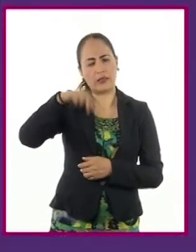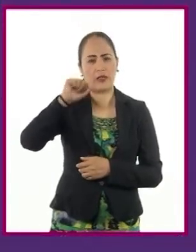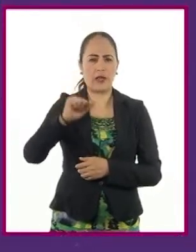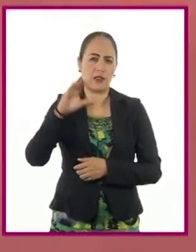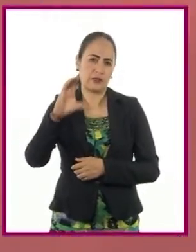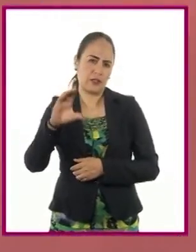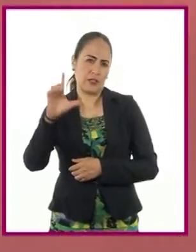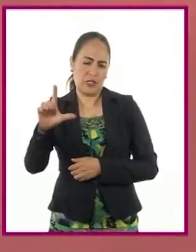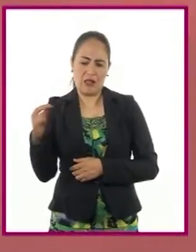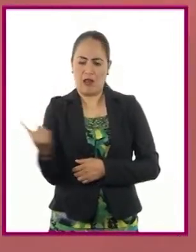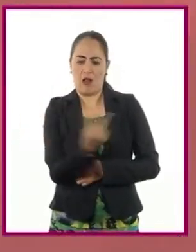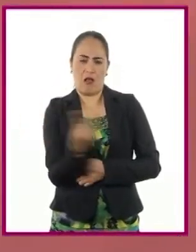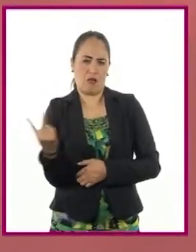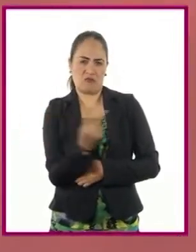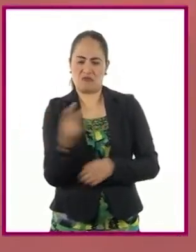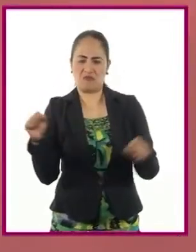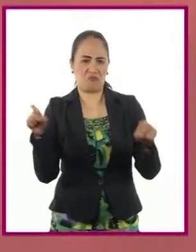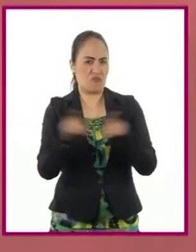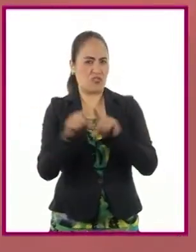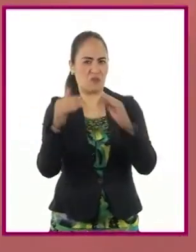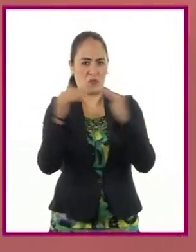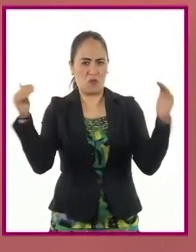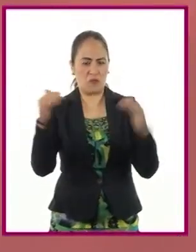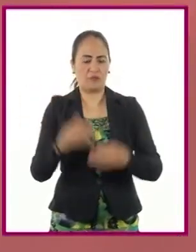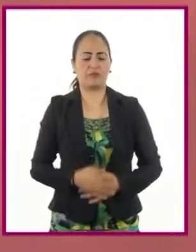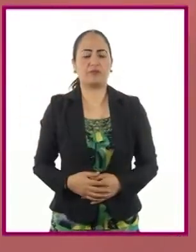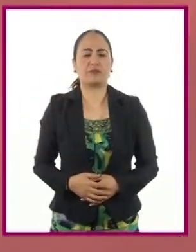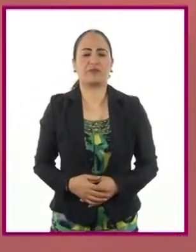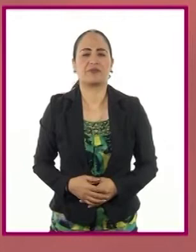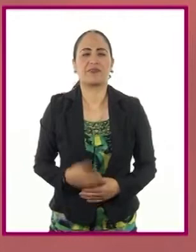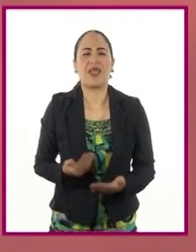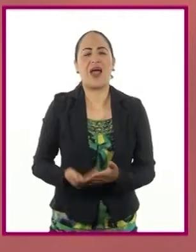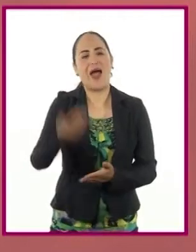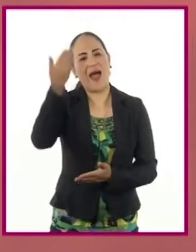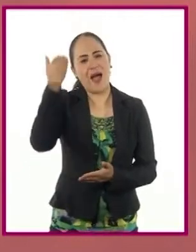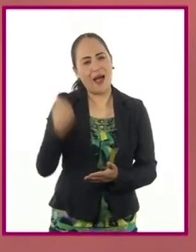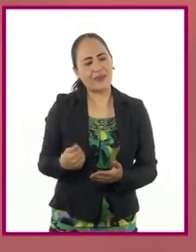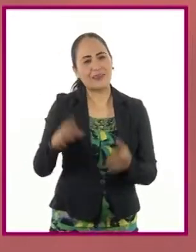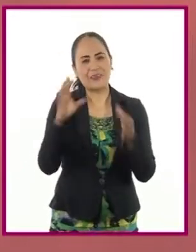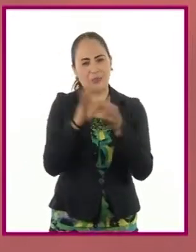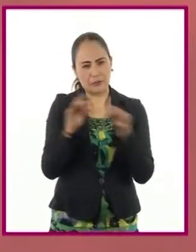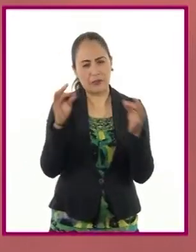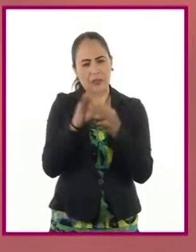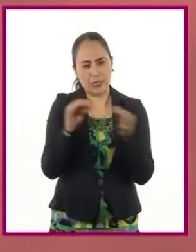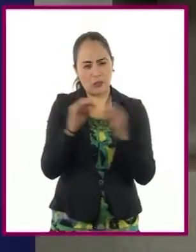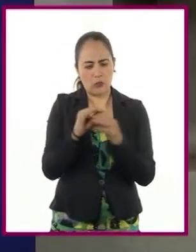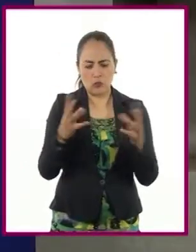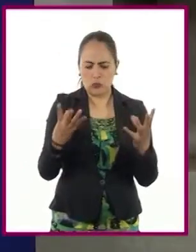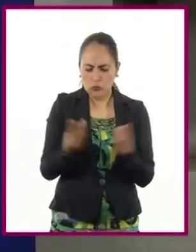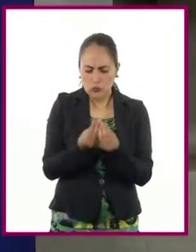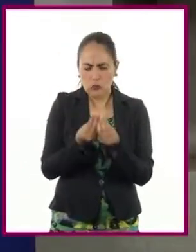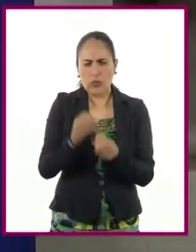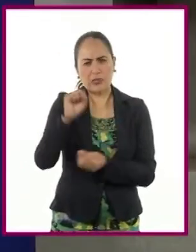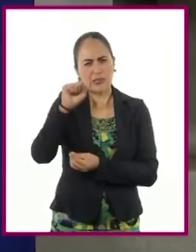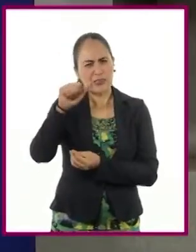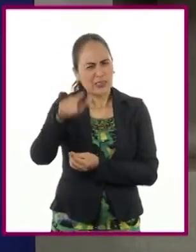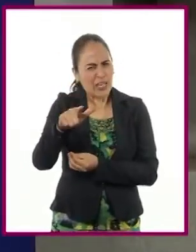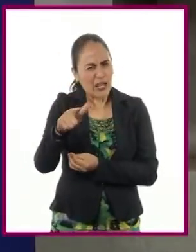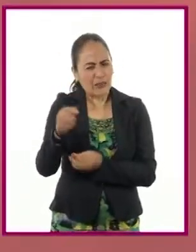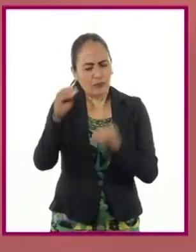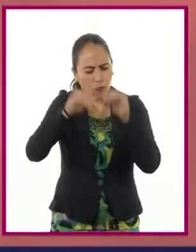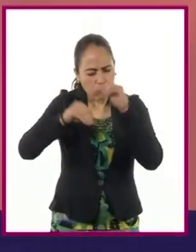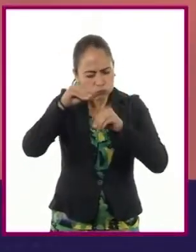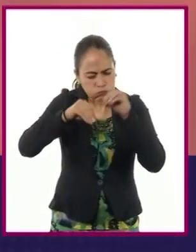NaCl. Habrán recordado que en sesiones anteriores hemos aprendido sobre la composición de la sal, pero se han